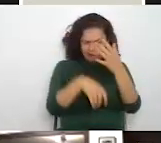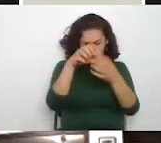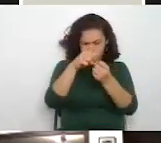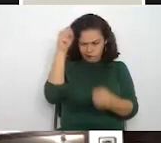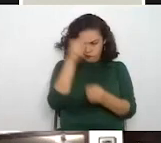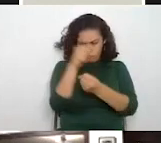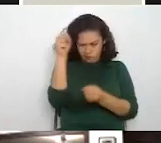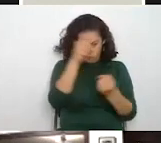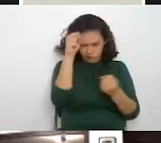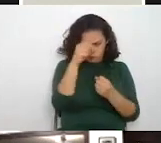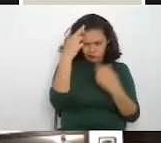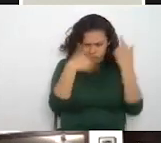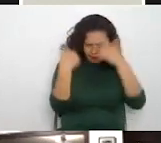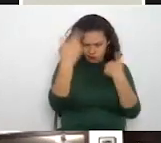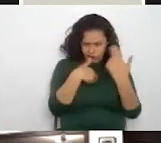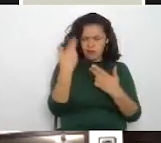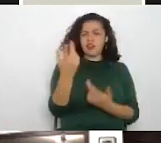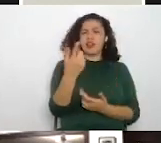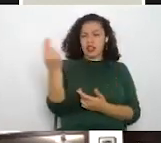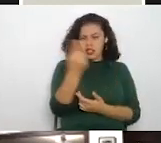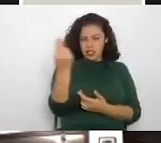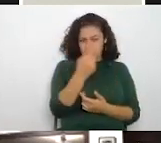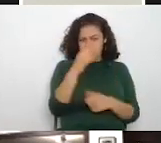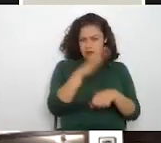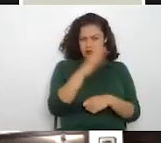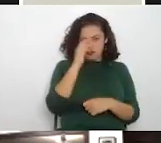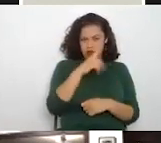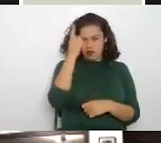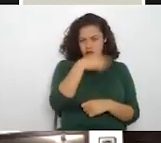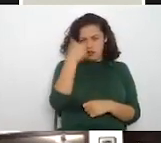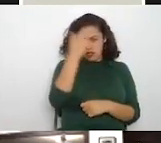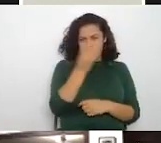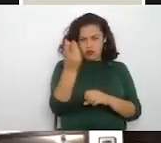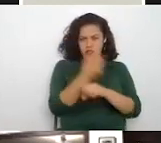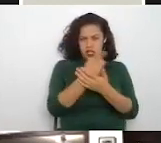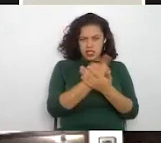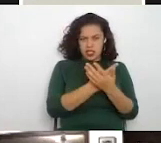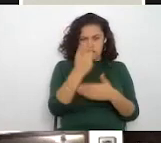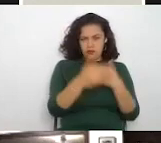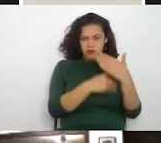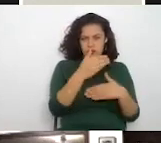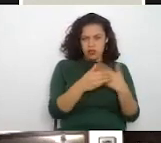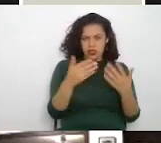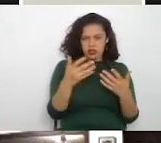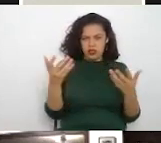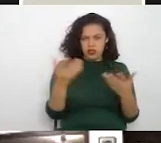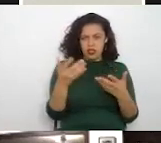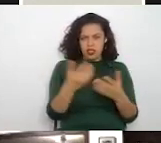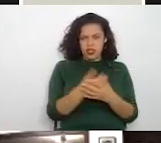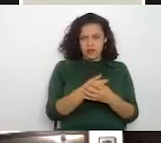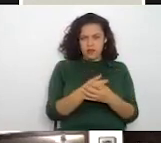se considera que es necesario mejorar o rediseñar un procedimiento, pues